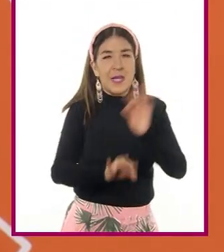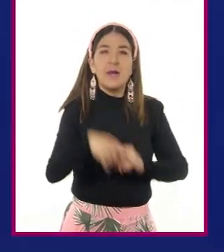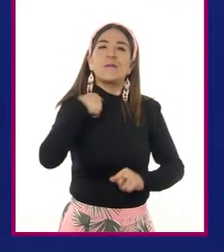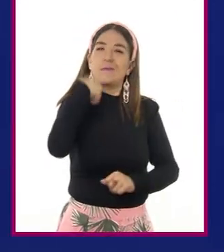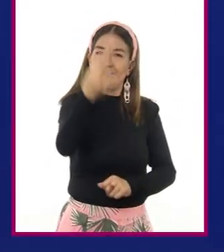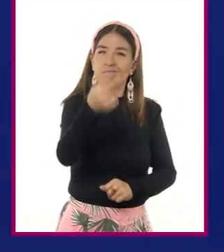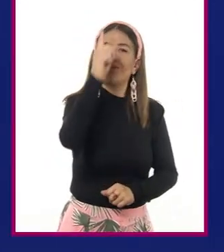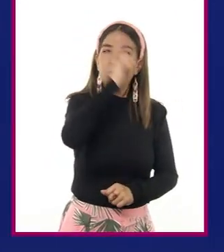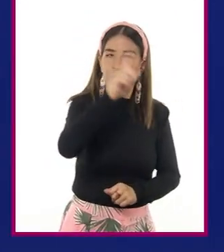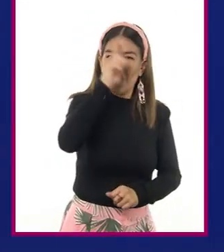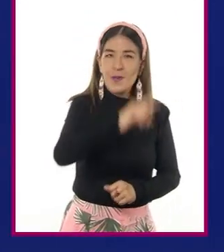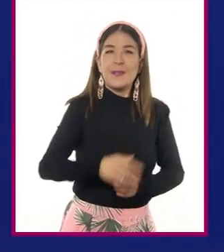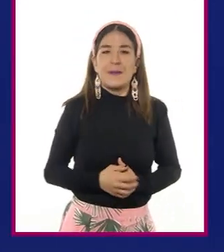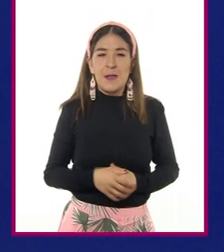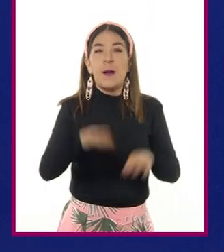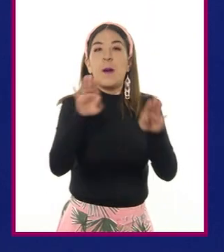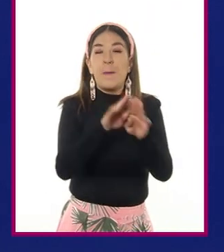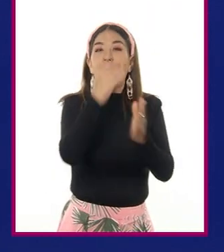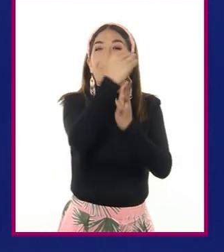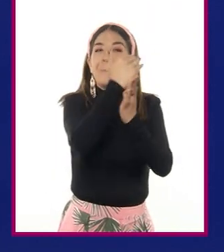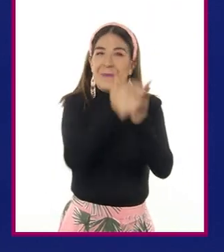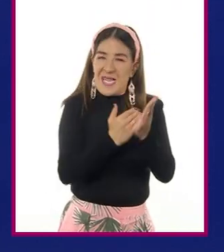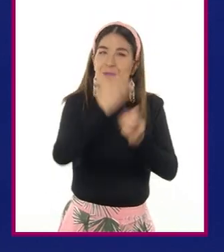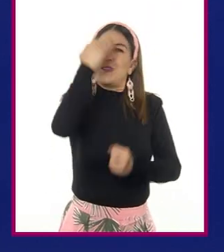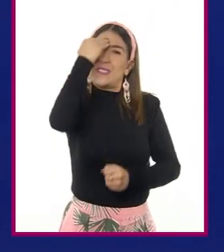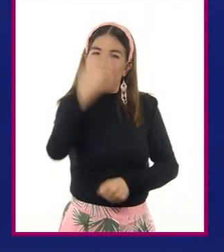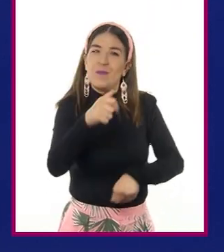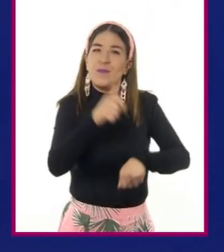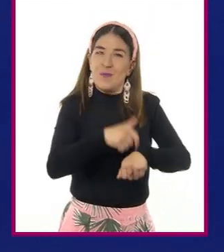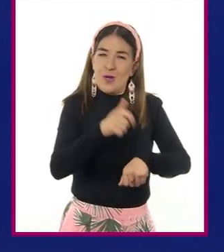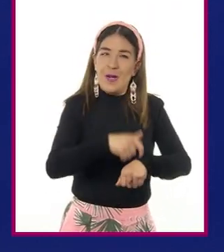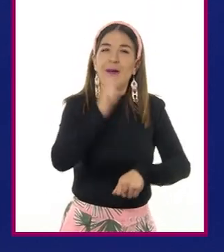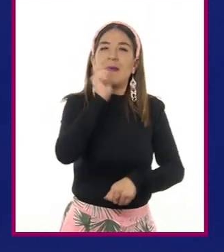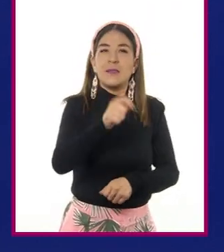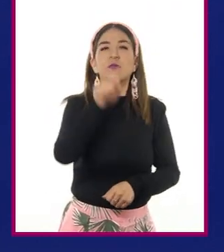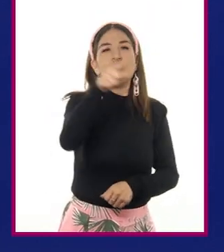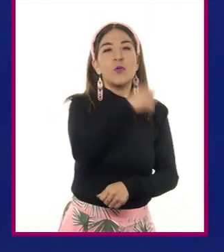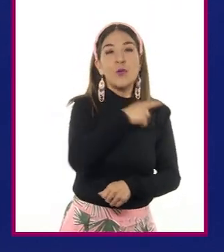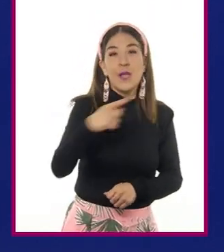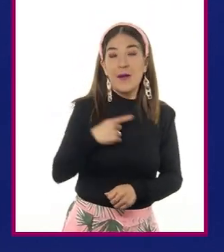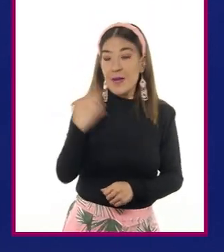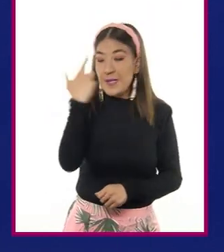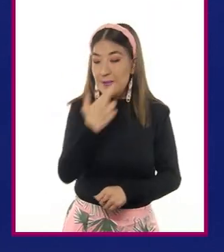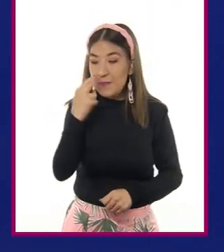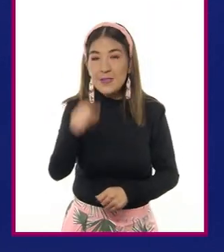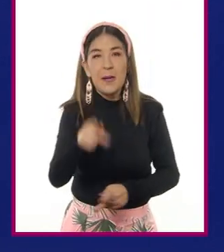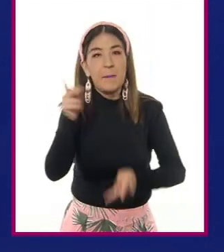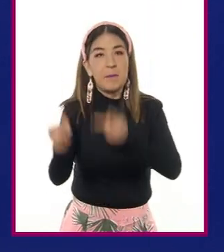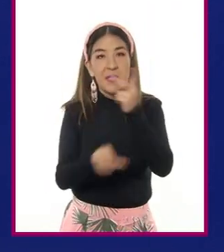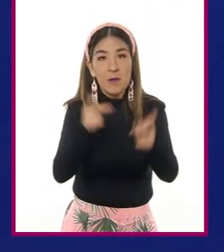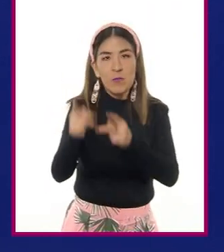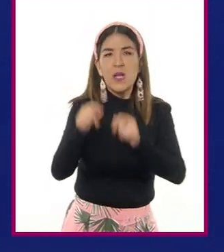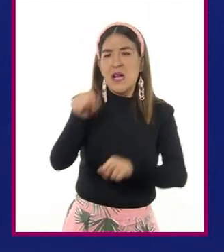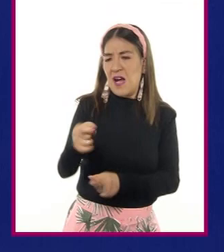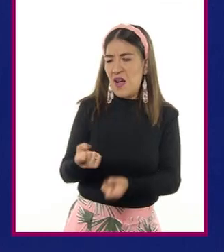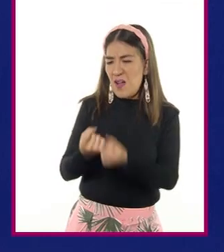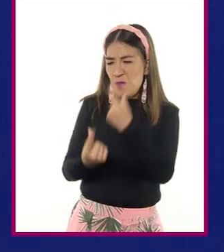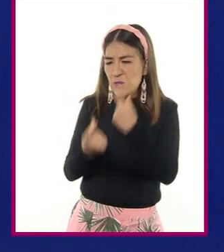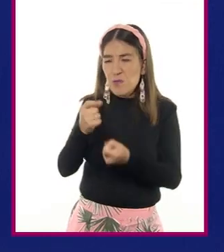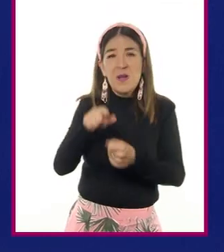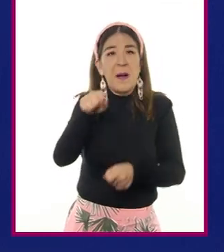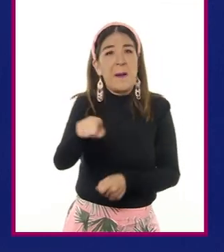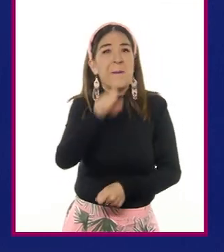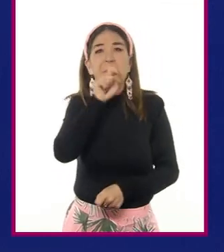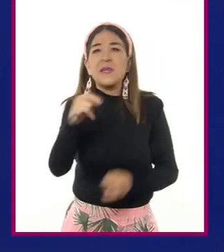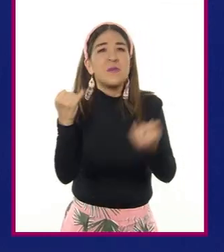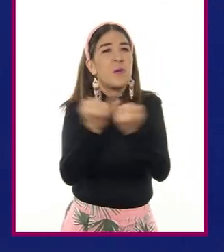para ustedes y para ahorrarnos algo de tiempo, es que revisen sus preguntas y observen si algunas pueden ser la